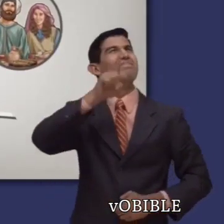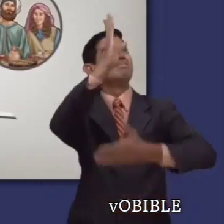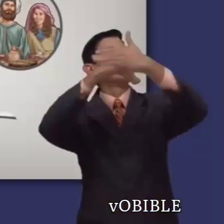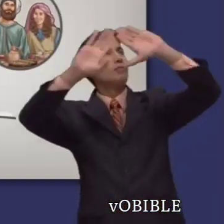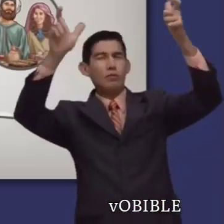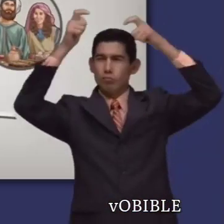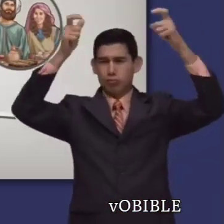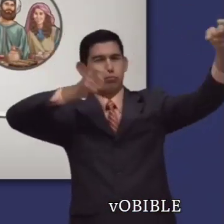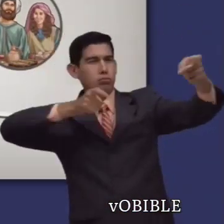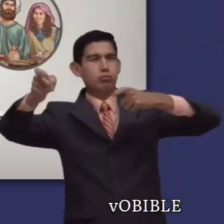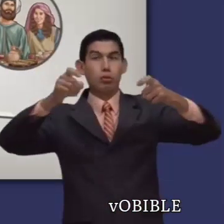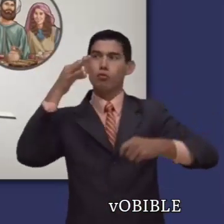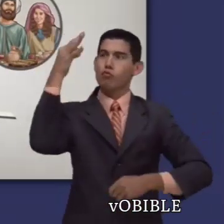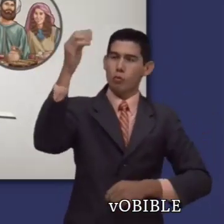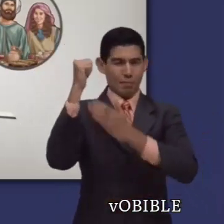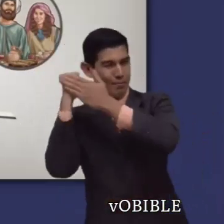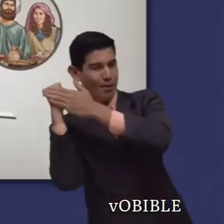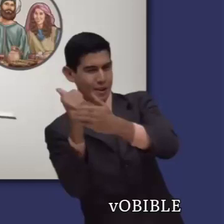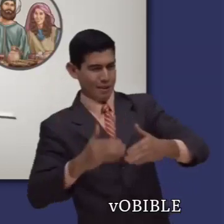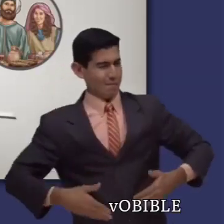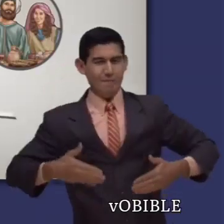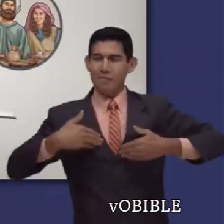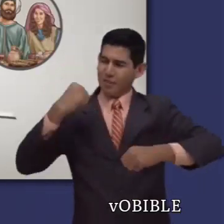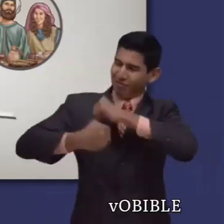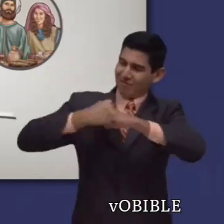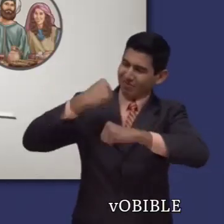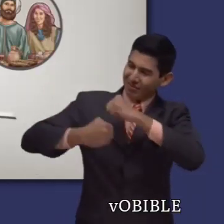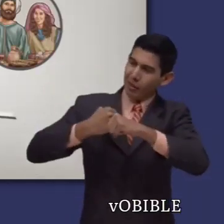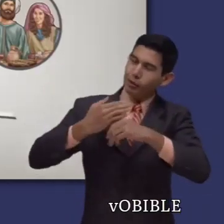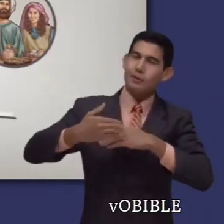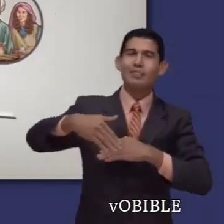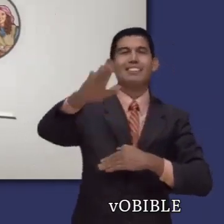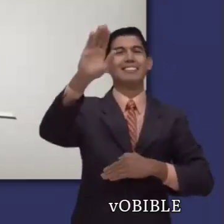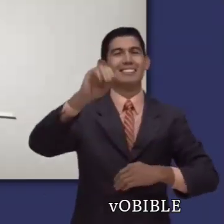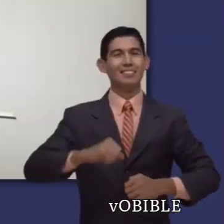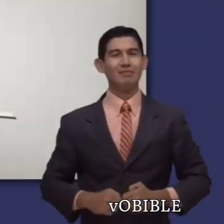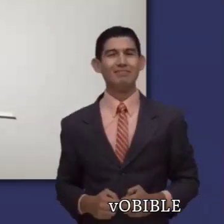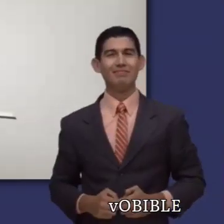que realmente es vida, y que solo será posible gracias al reino de Dios.